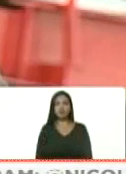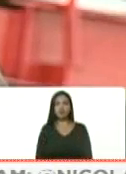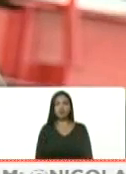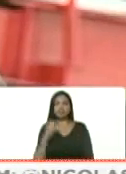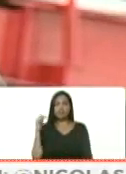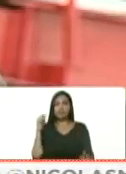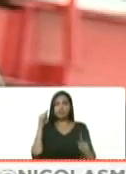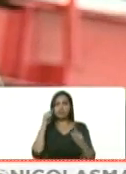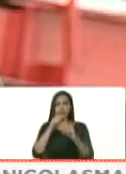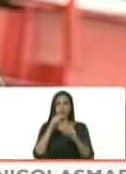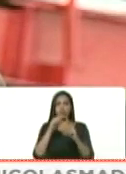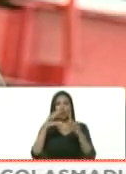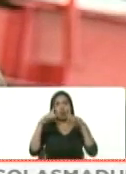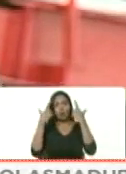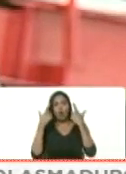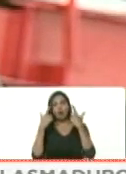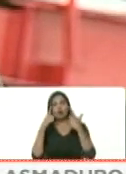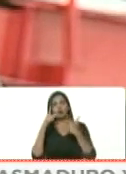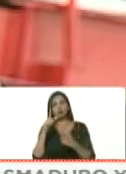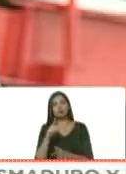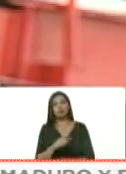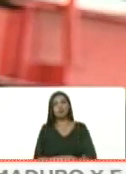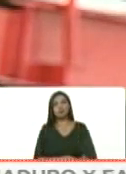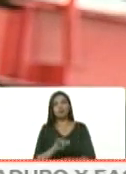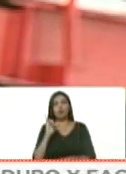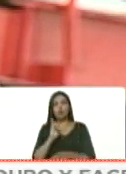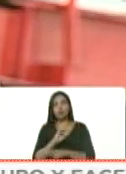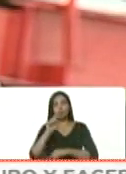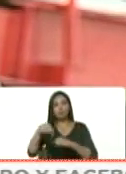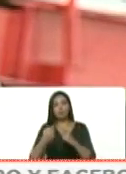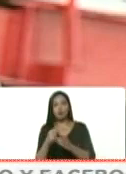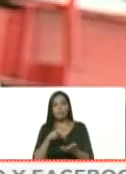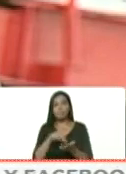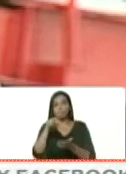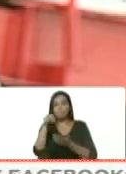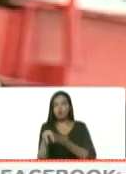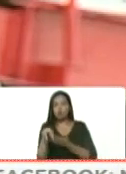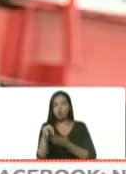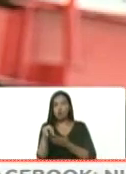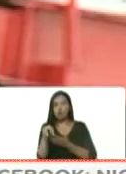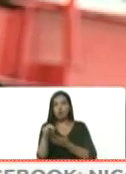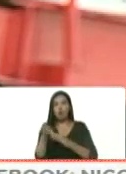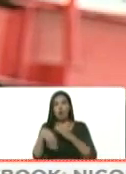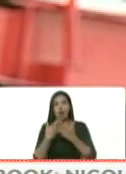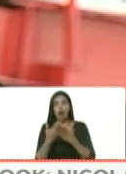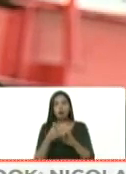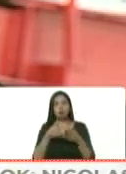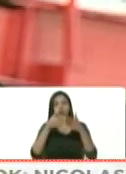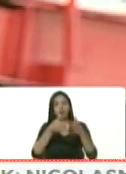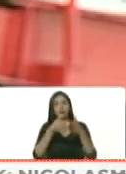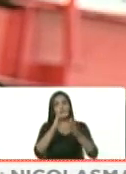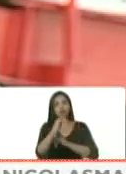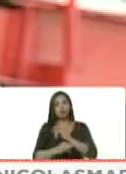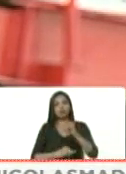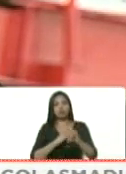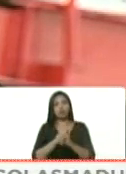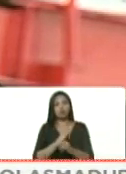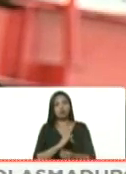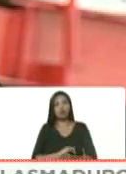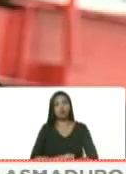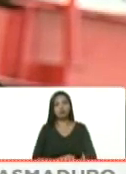directo, La Guaira, Cumaná, y pegamos un brinquito hasta el puerto internacional El